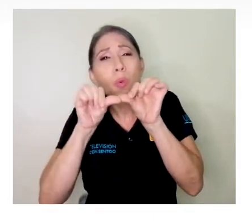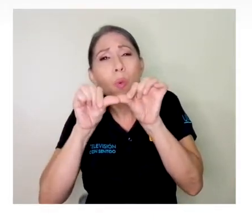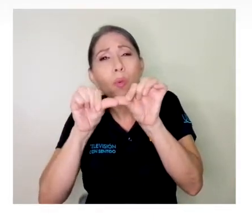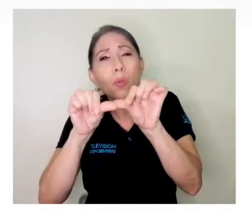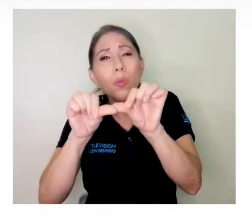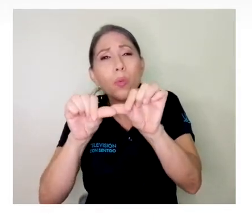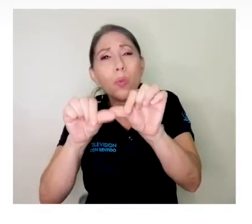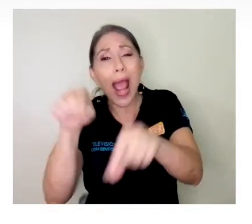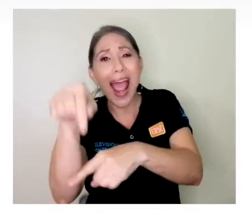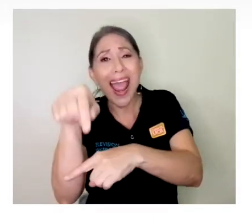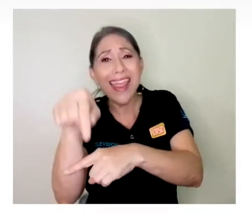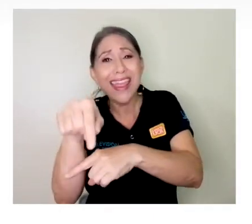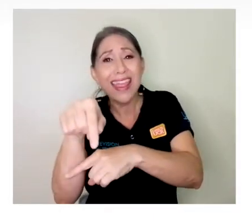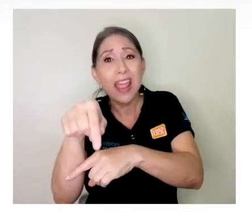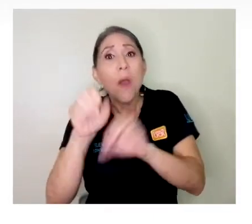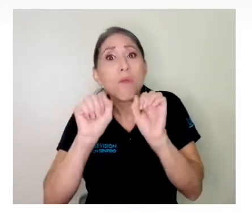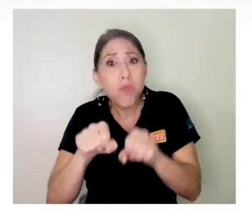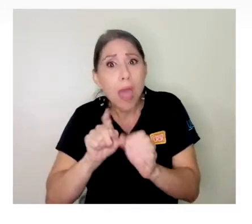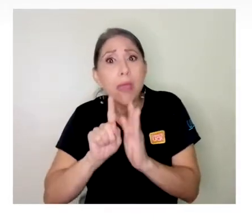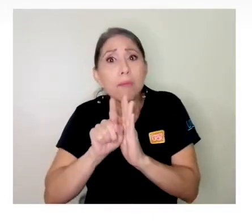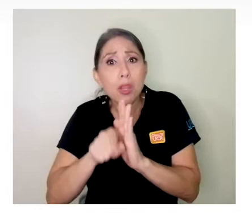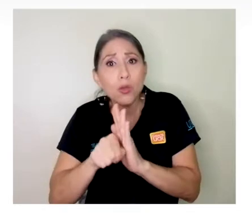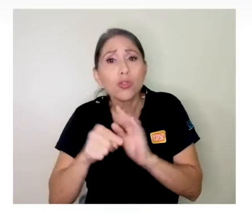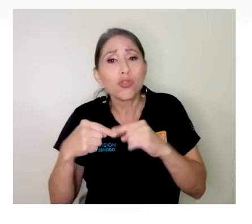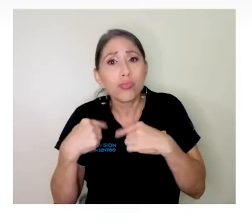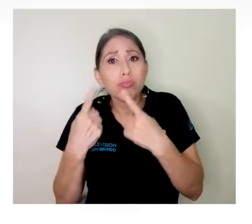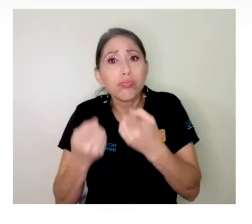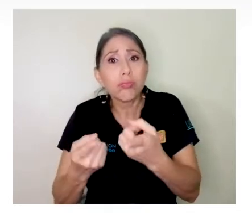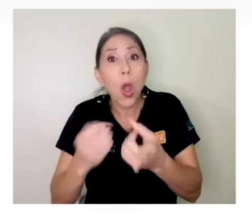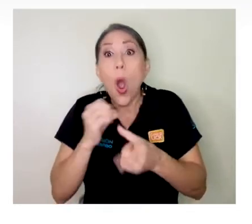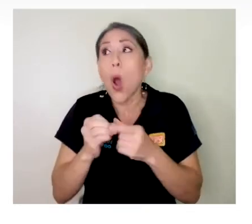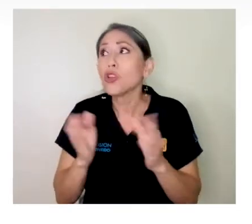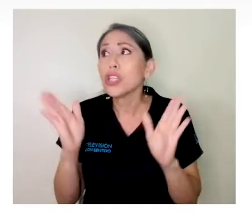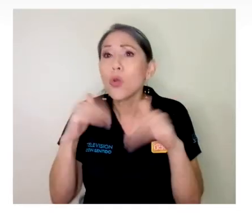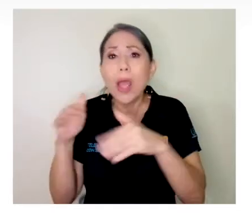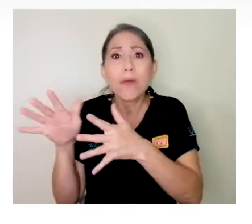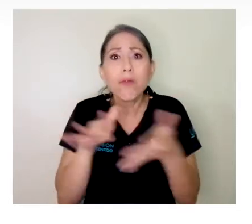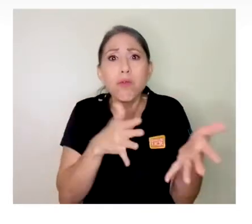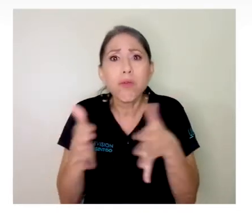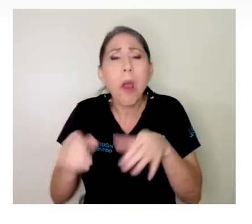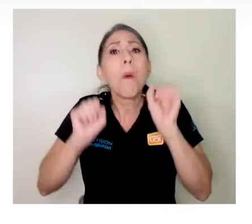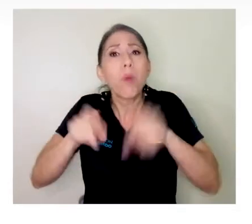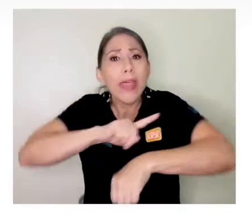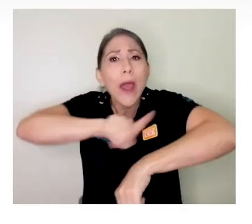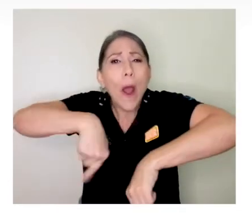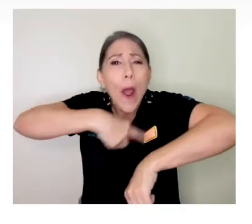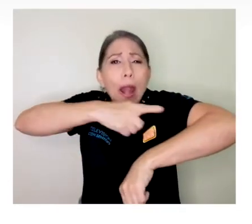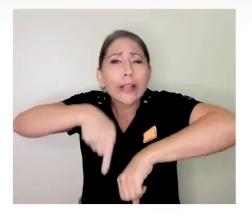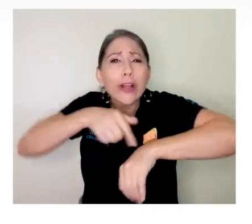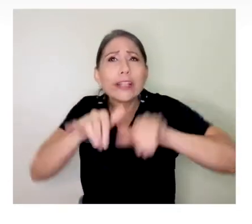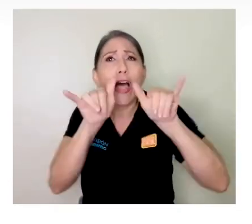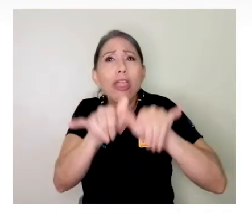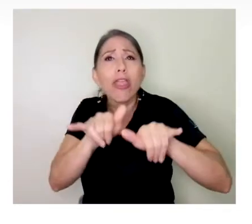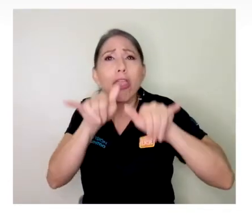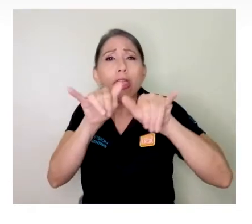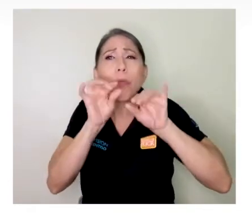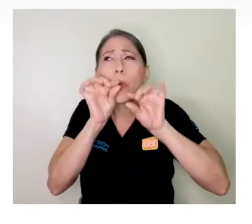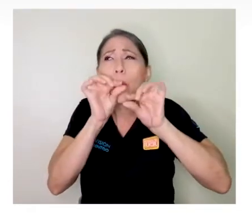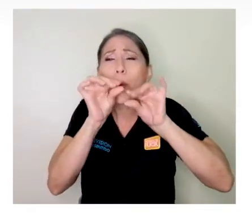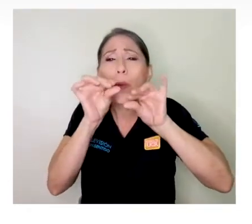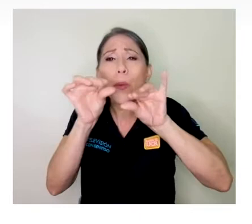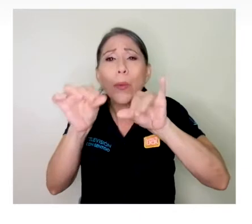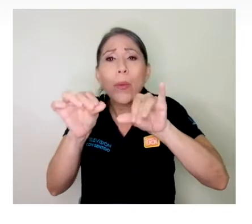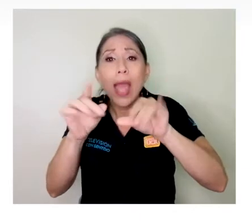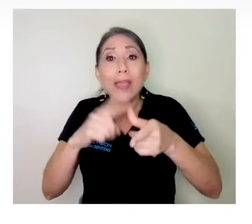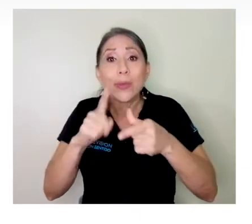esto es importante? Porque precisamente tenemos que ubicar que la dinámica de